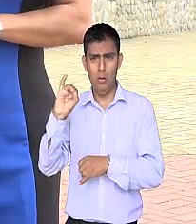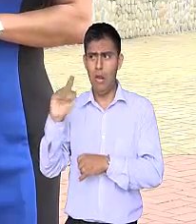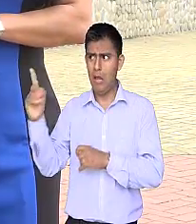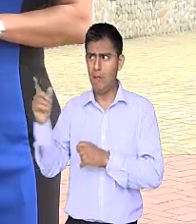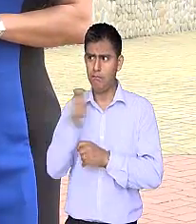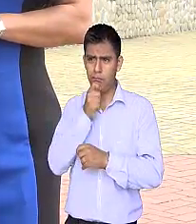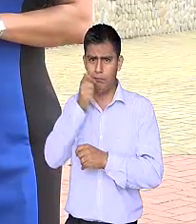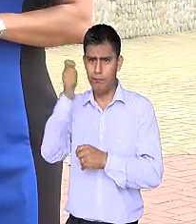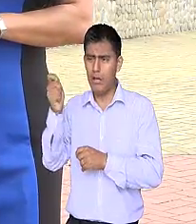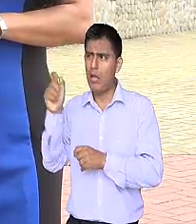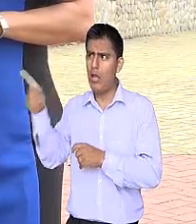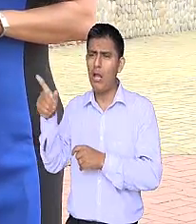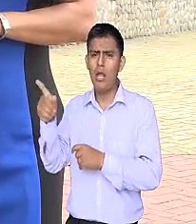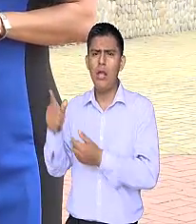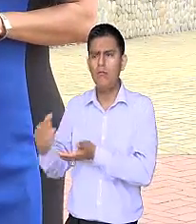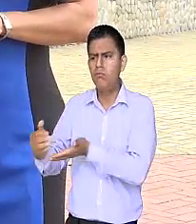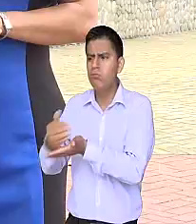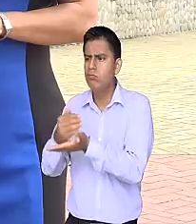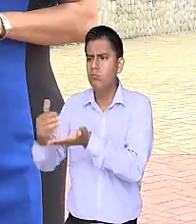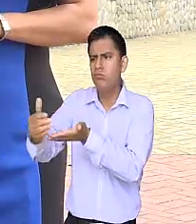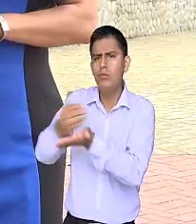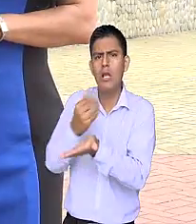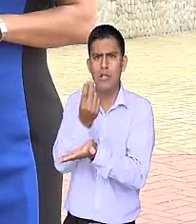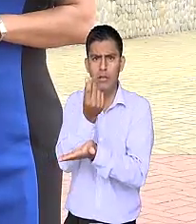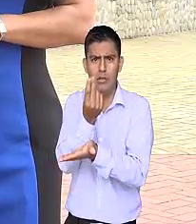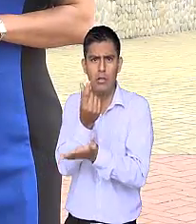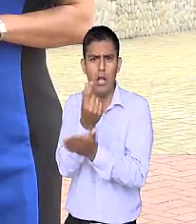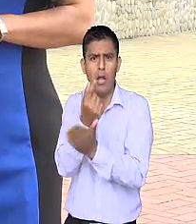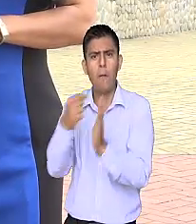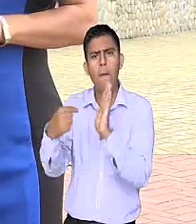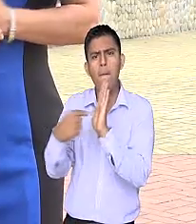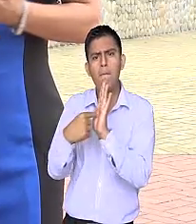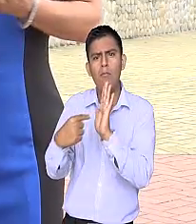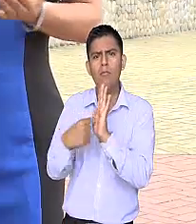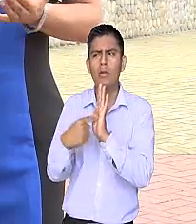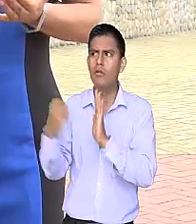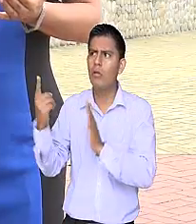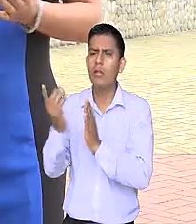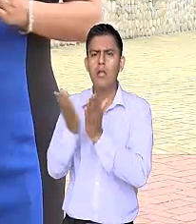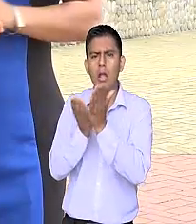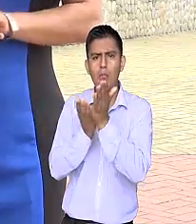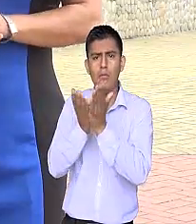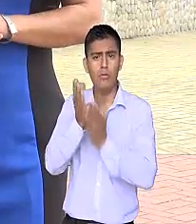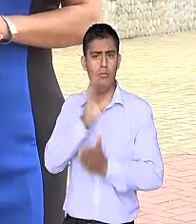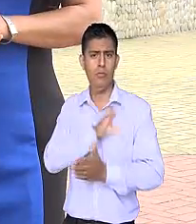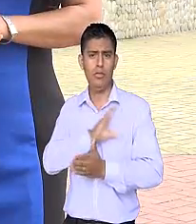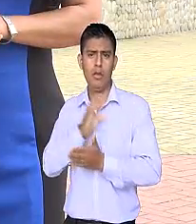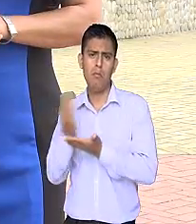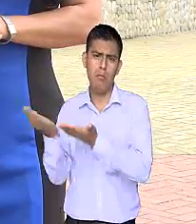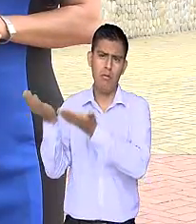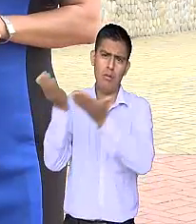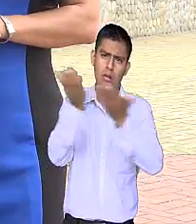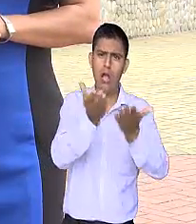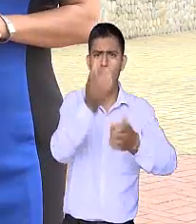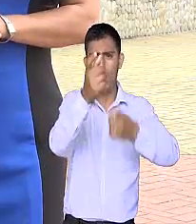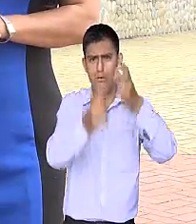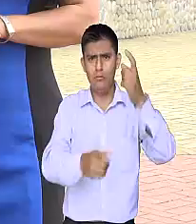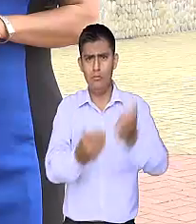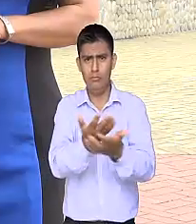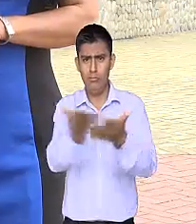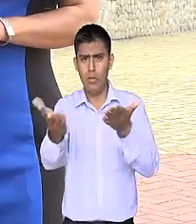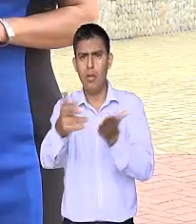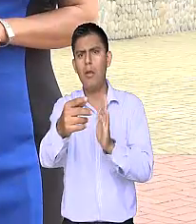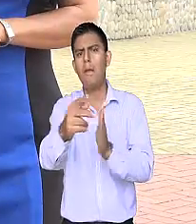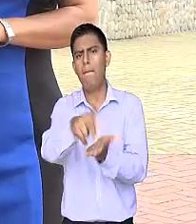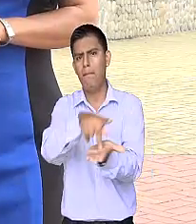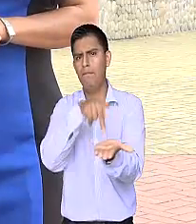del municipio de Lago Agrio, quien nos dará a conocer algunos servicios que la municipalidad está brindando